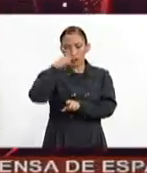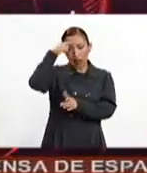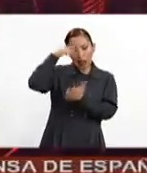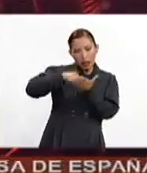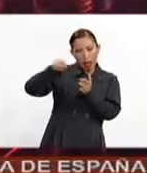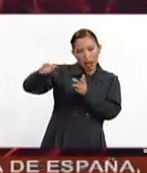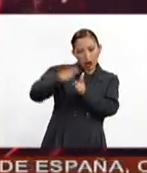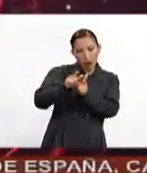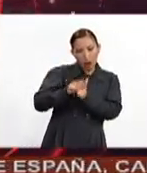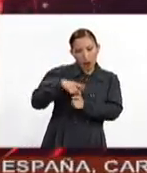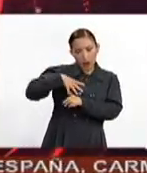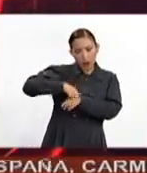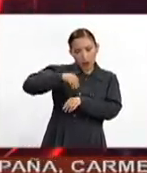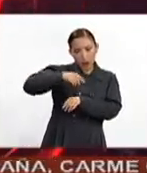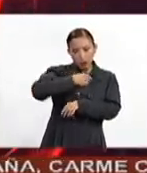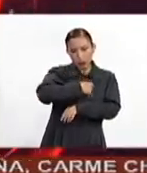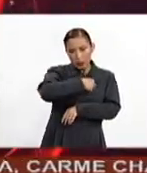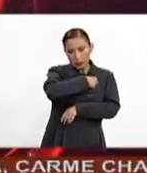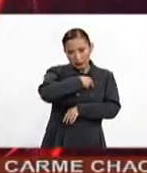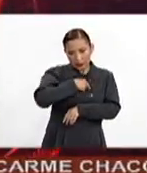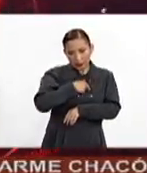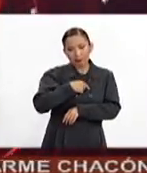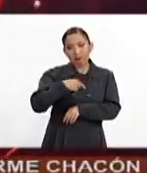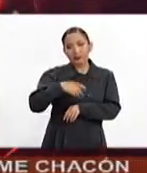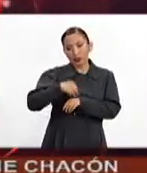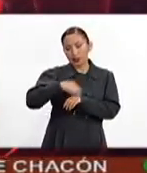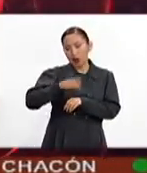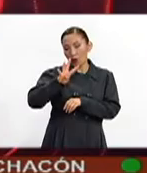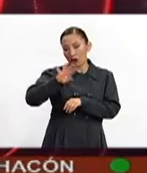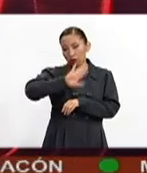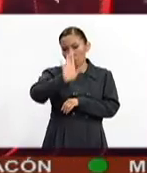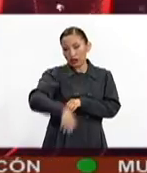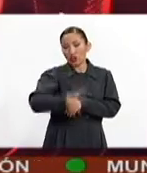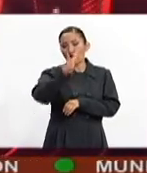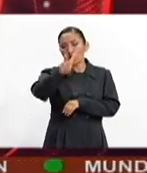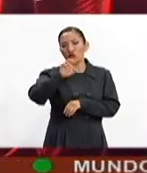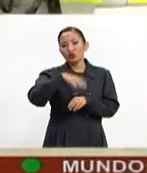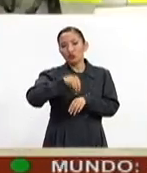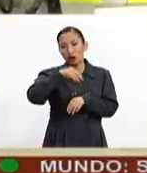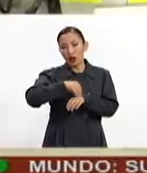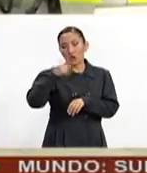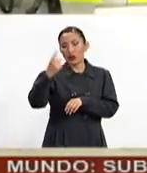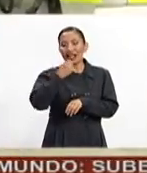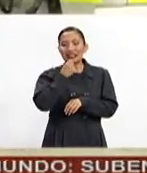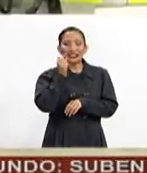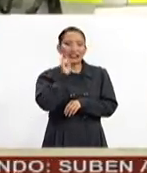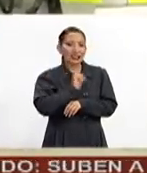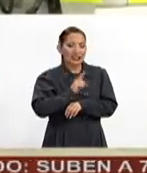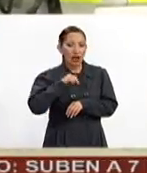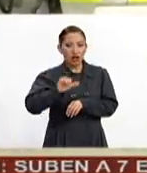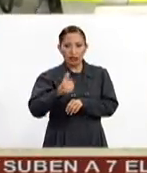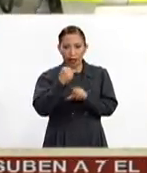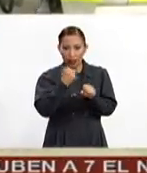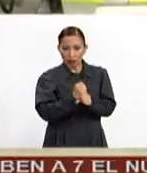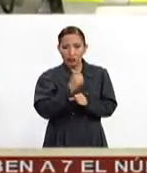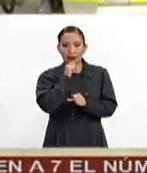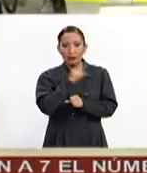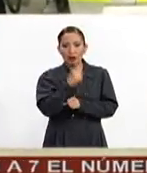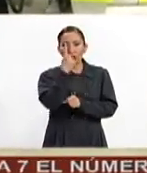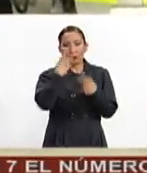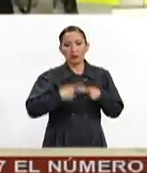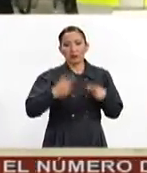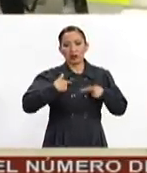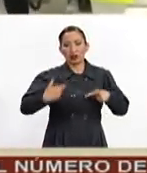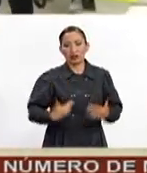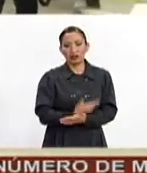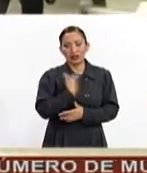sospechoso en terrorismo en Suecia. El saldo de este ataque es de 4 muertos, 2 suecos, entre ellos una niña de 11 años, también una persona